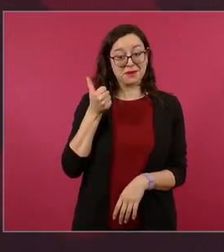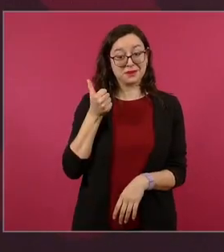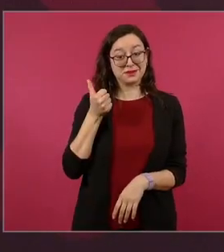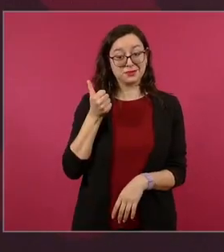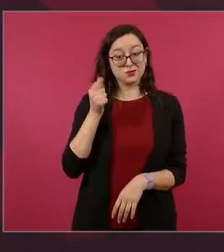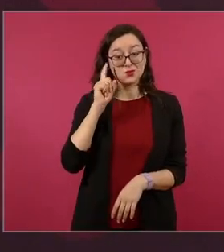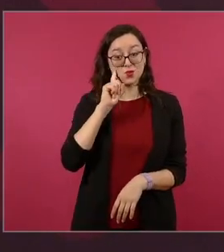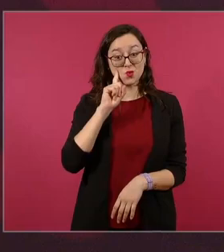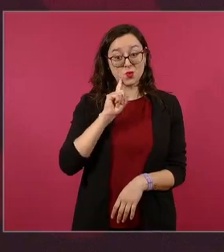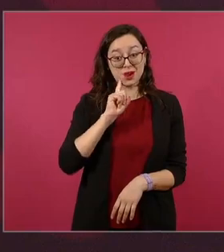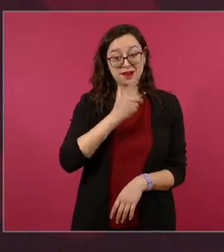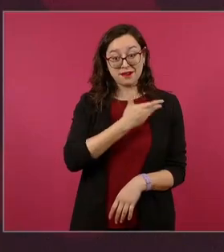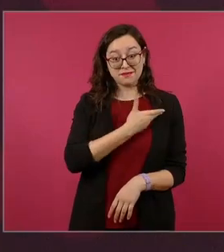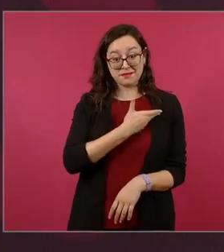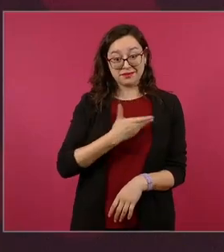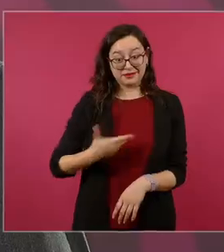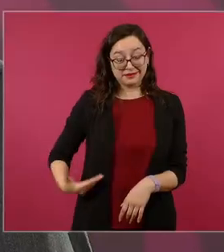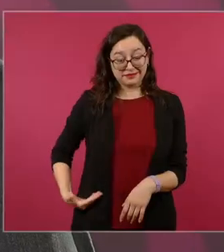200 años